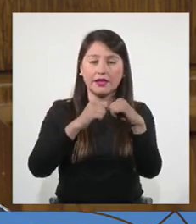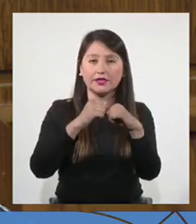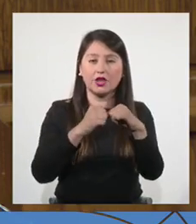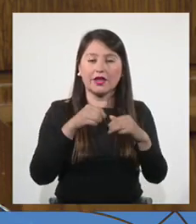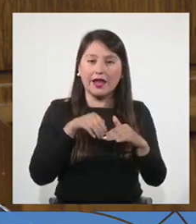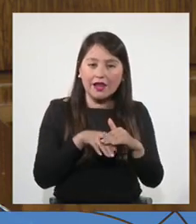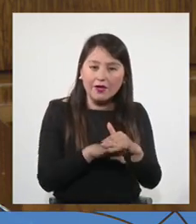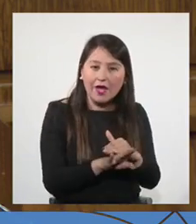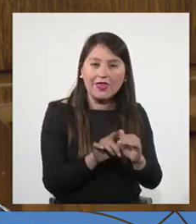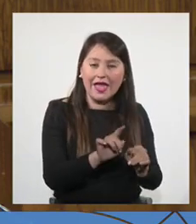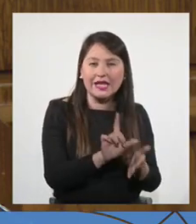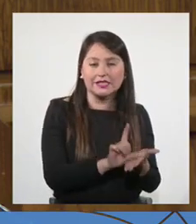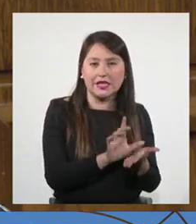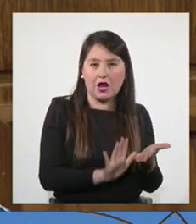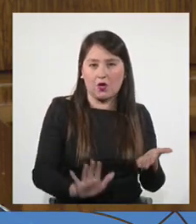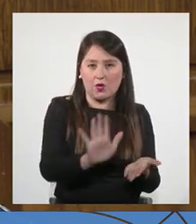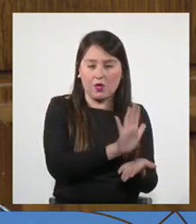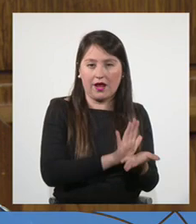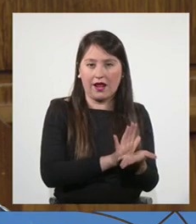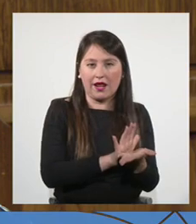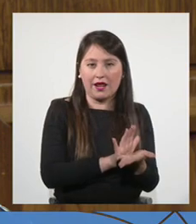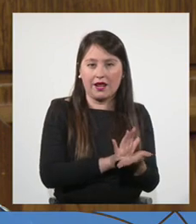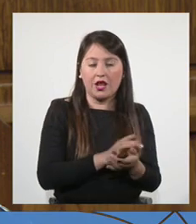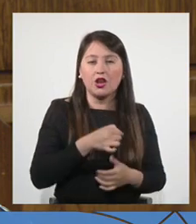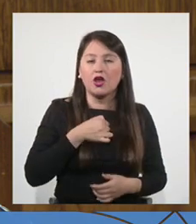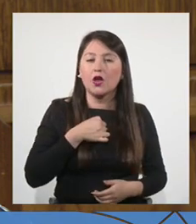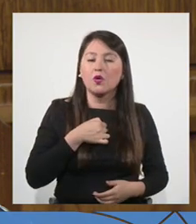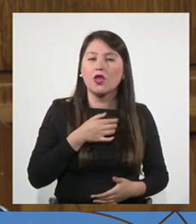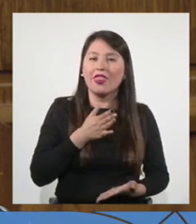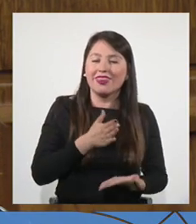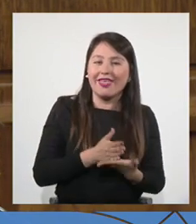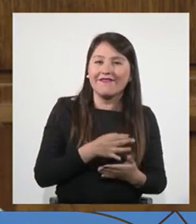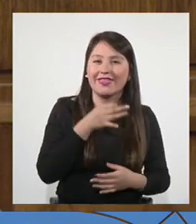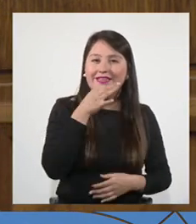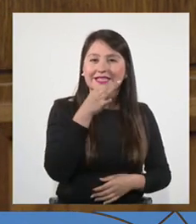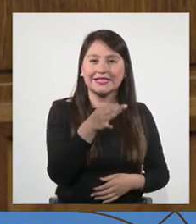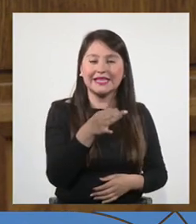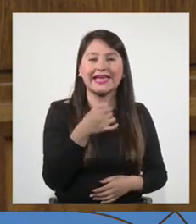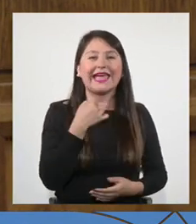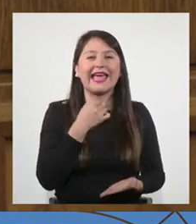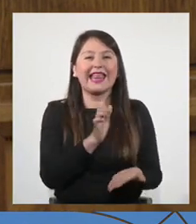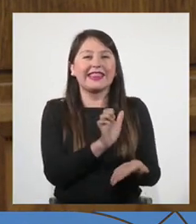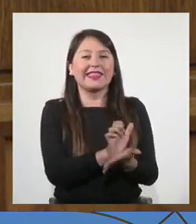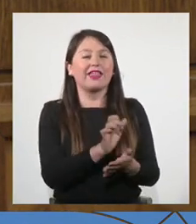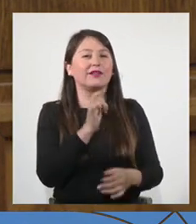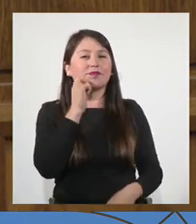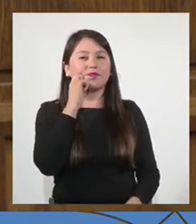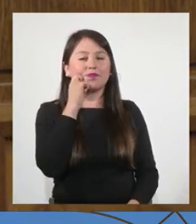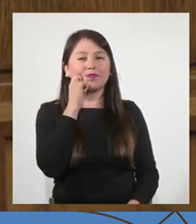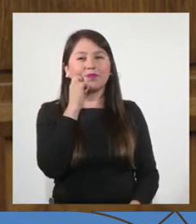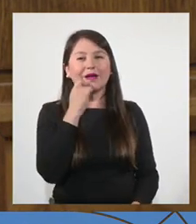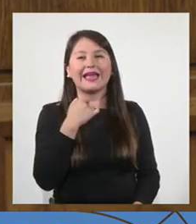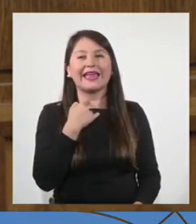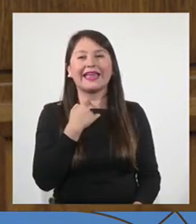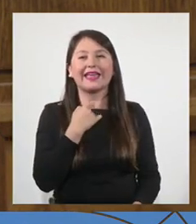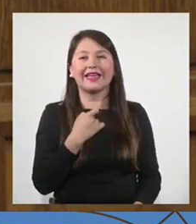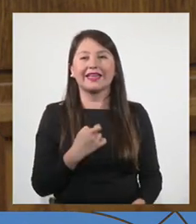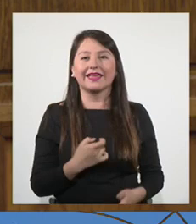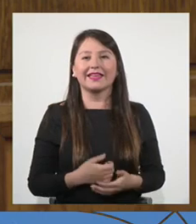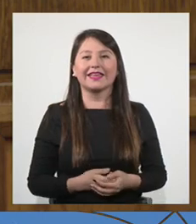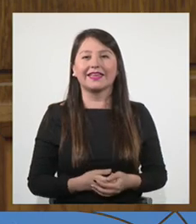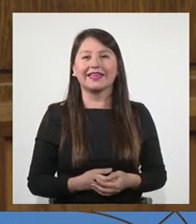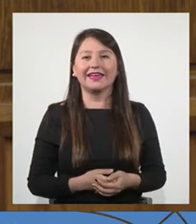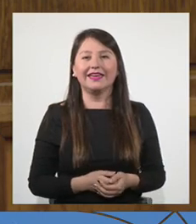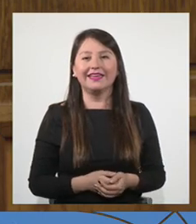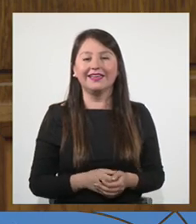espacio. Lo que uno debe hacer es decir y mantener el criterio general que el Estado definirá qué parte del espectro usa. Hoy